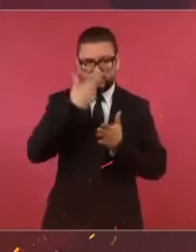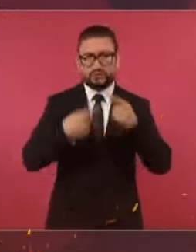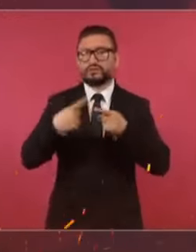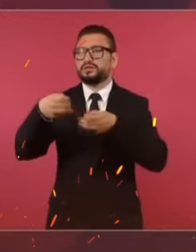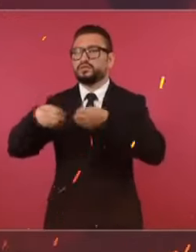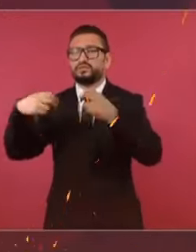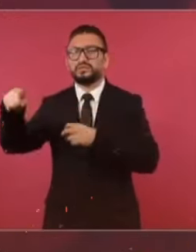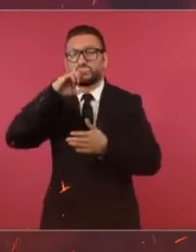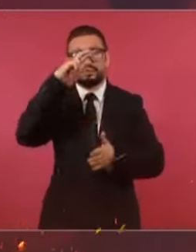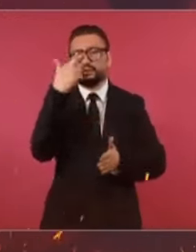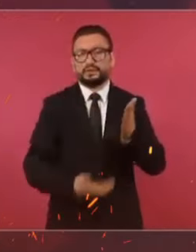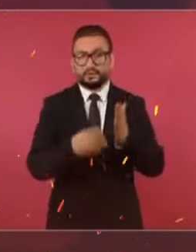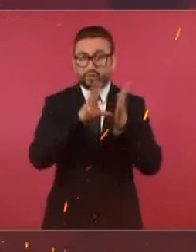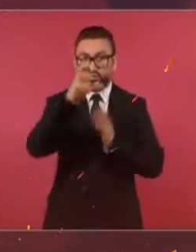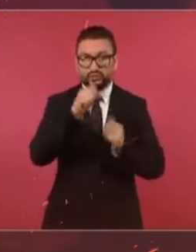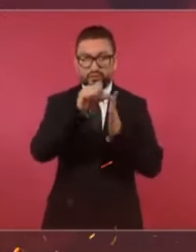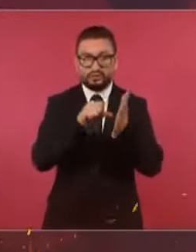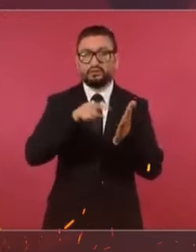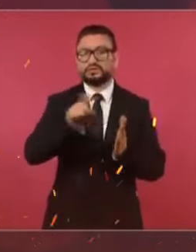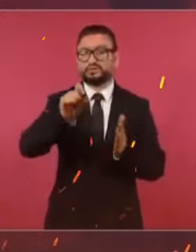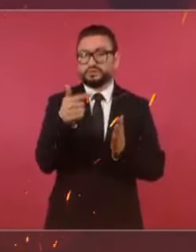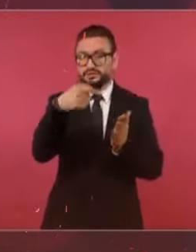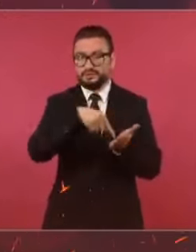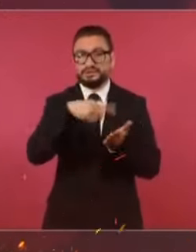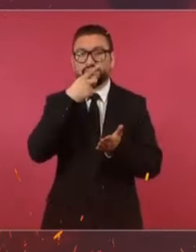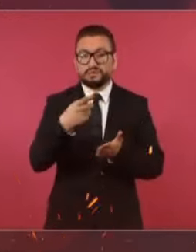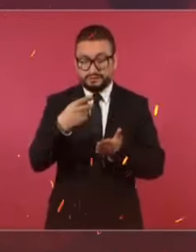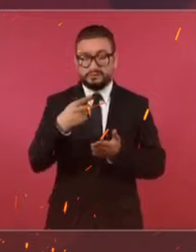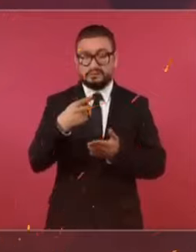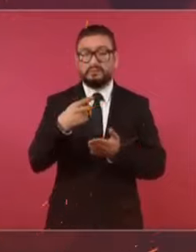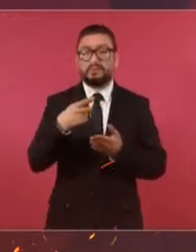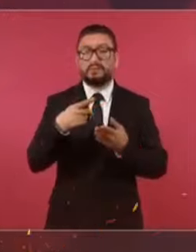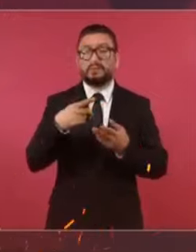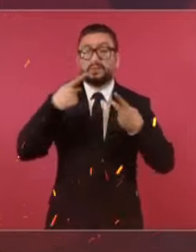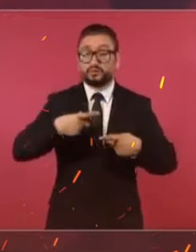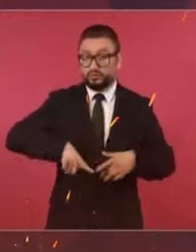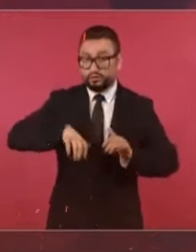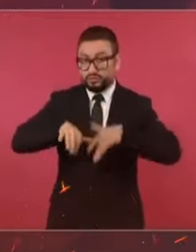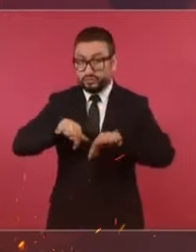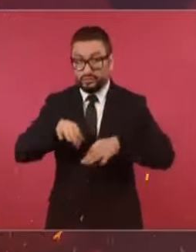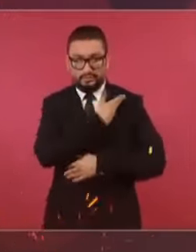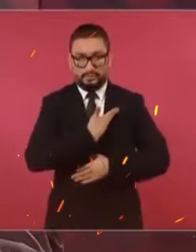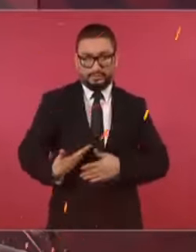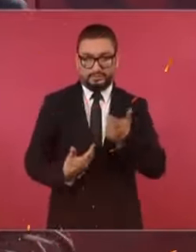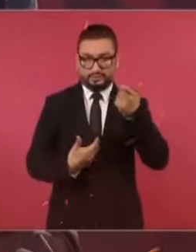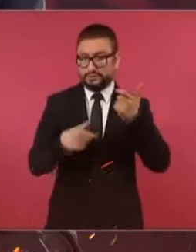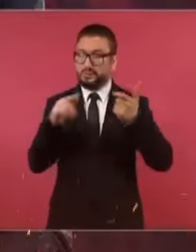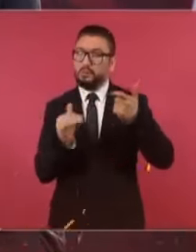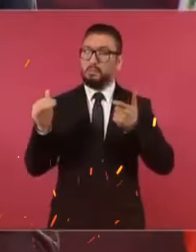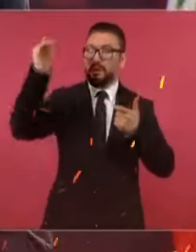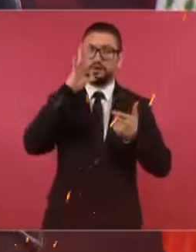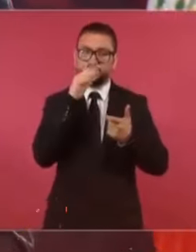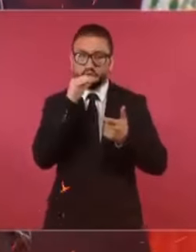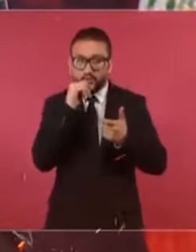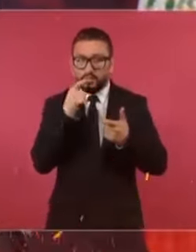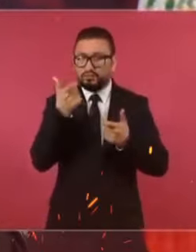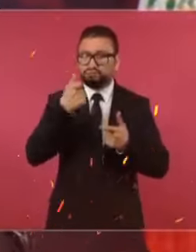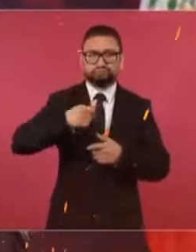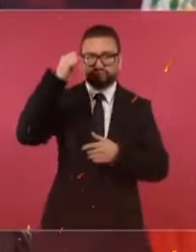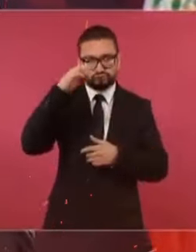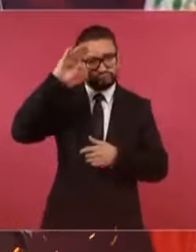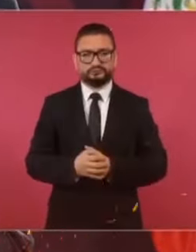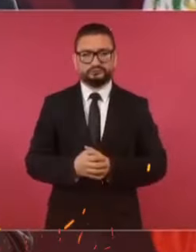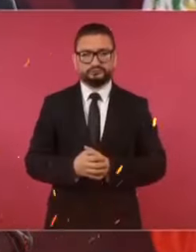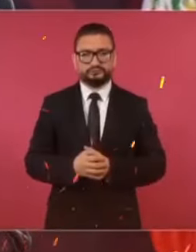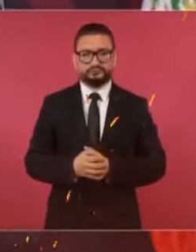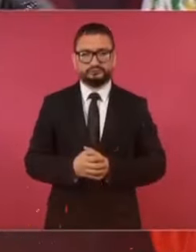la violan. La Constitución establece en el artículo 127 de que ningún funcionario público puede ganar más que el presidente, y ellos ganan 4 veces más que lo que gana el presidente de